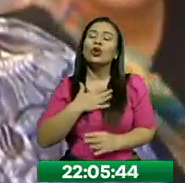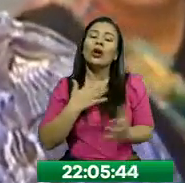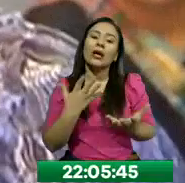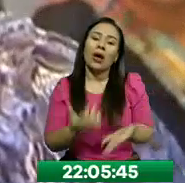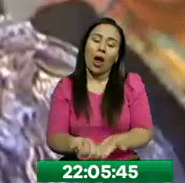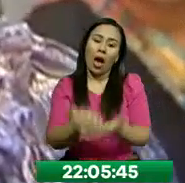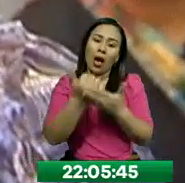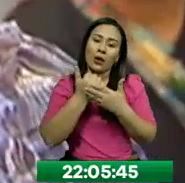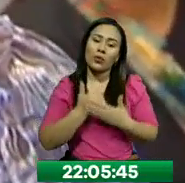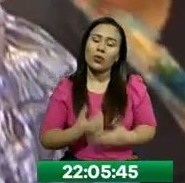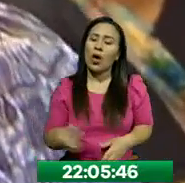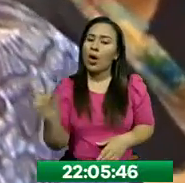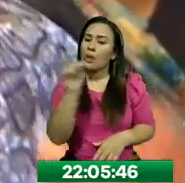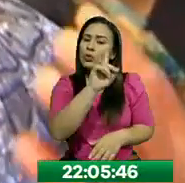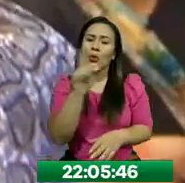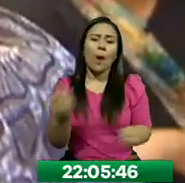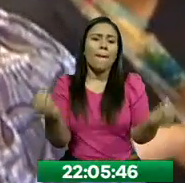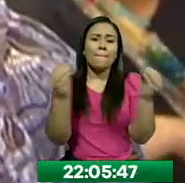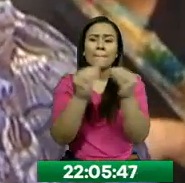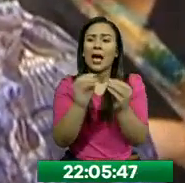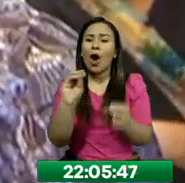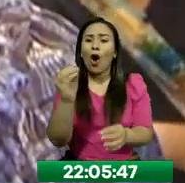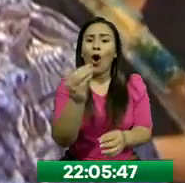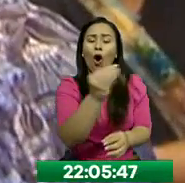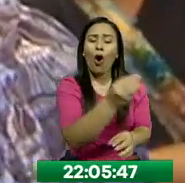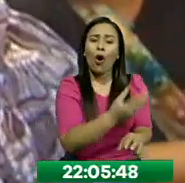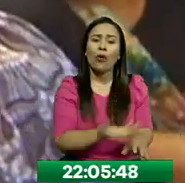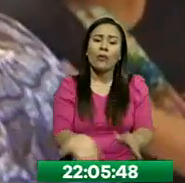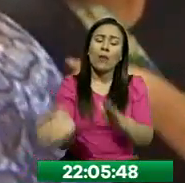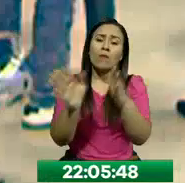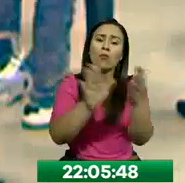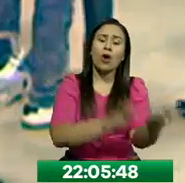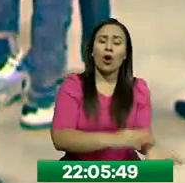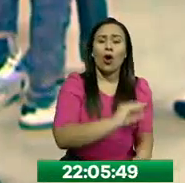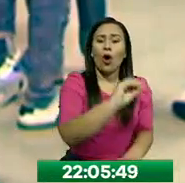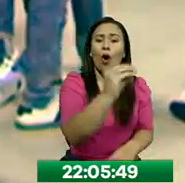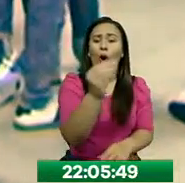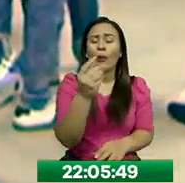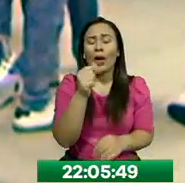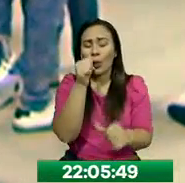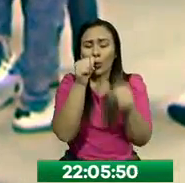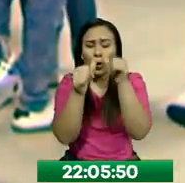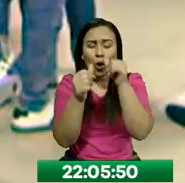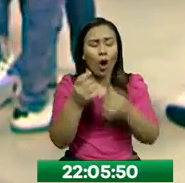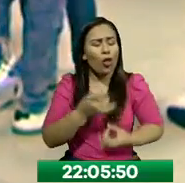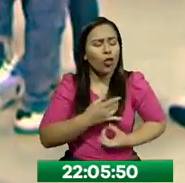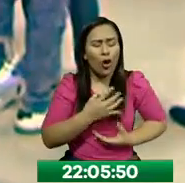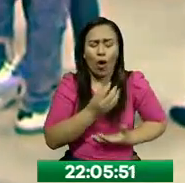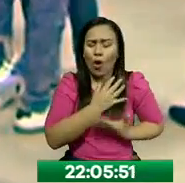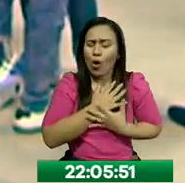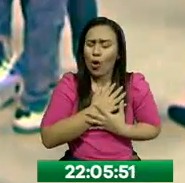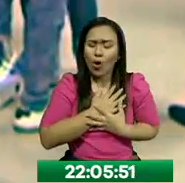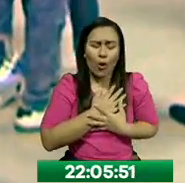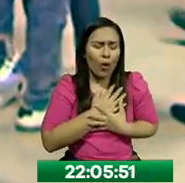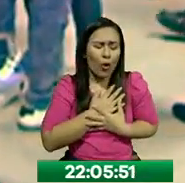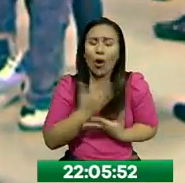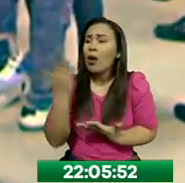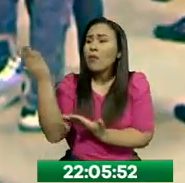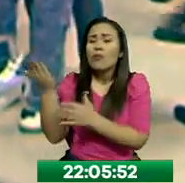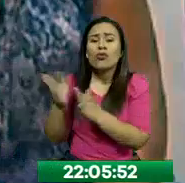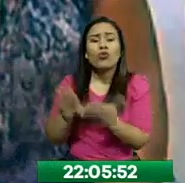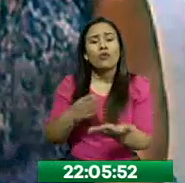no haya más pérdidas por que no haya jóvenes que se pierden la droga hay mucho dolor en esto yo perdí a mi